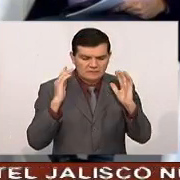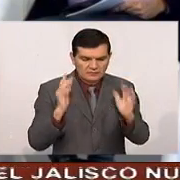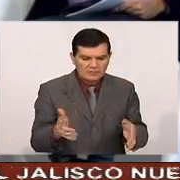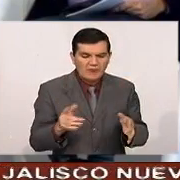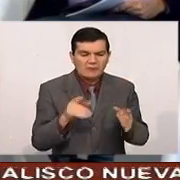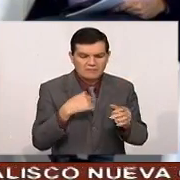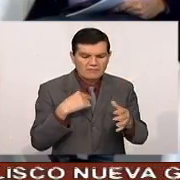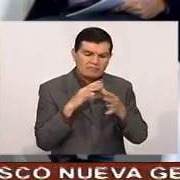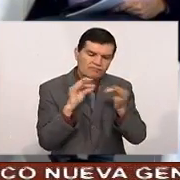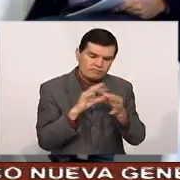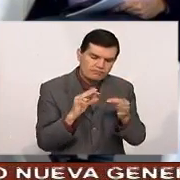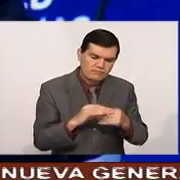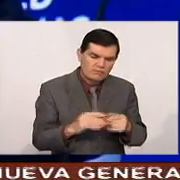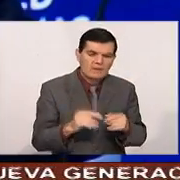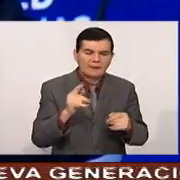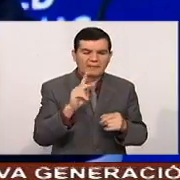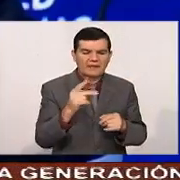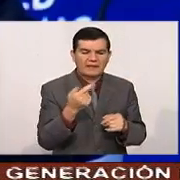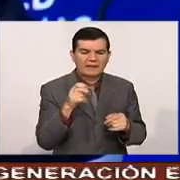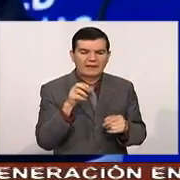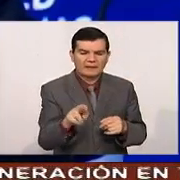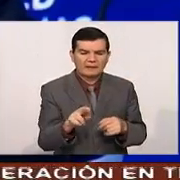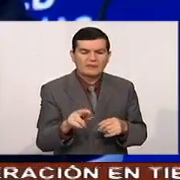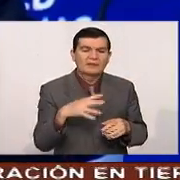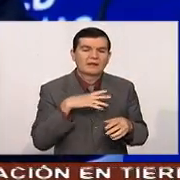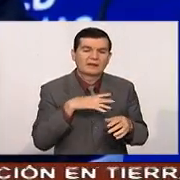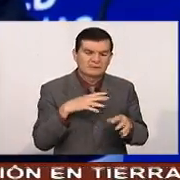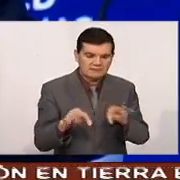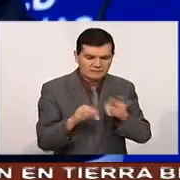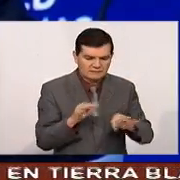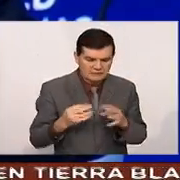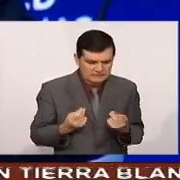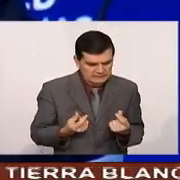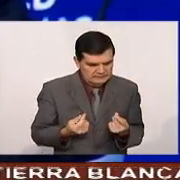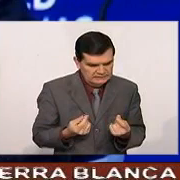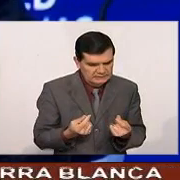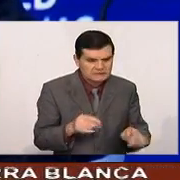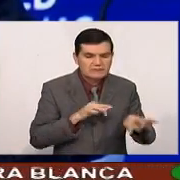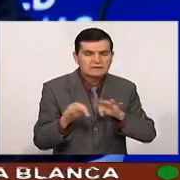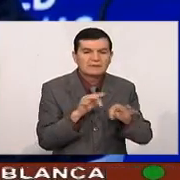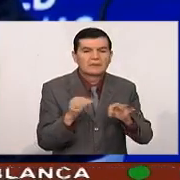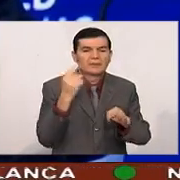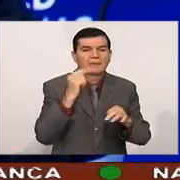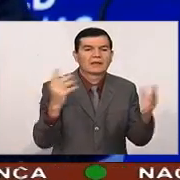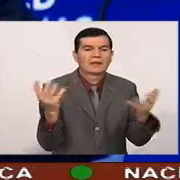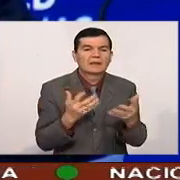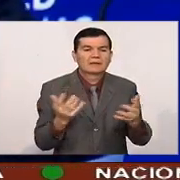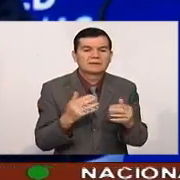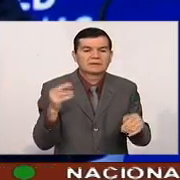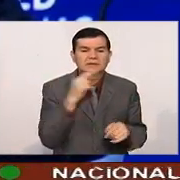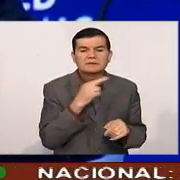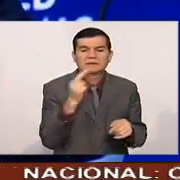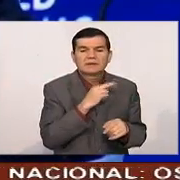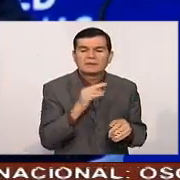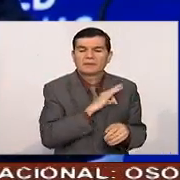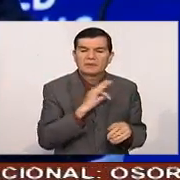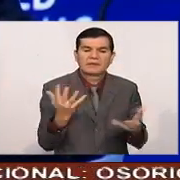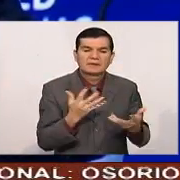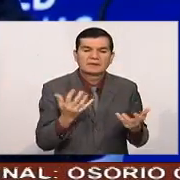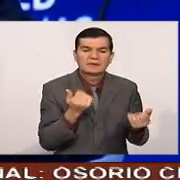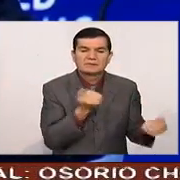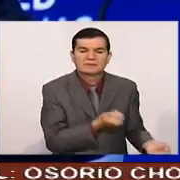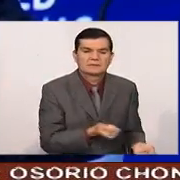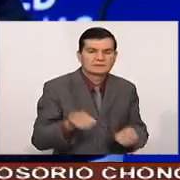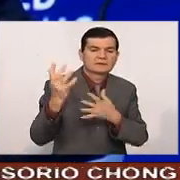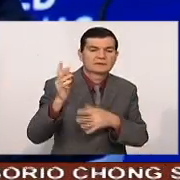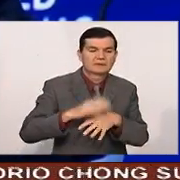tiene la Procuraduría General de la República es trabajar y acelerar su trabajo para lograr lo más pronto posible la